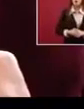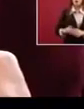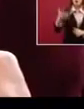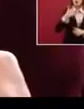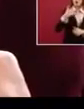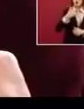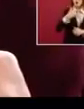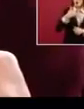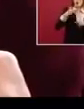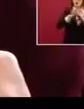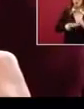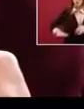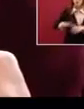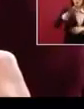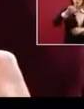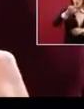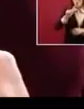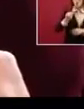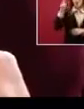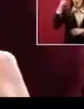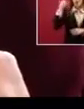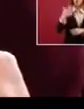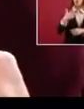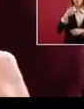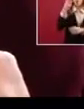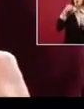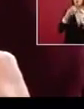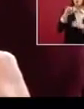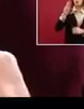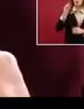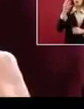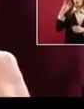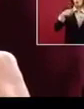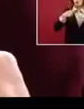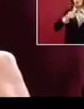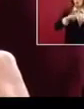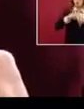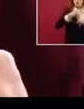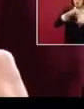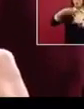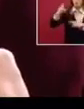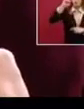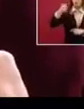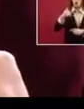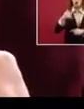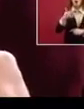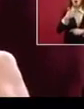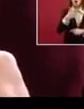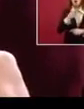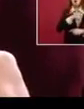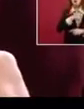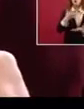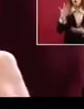que en california por ejemplo hay tres mil 944 contagios mientras en tijuana solamente hay diez